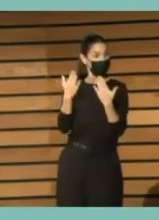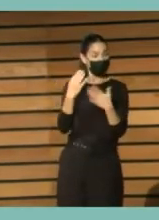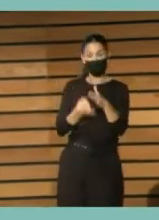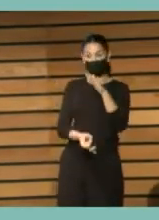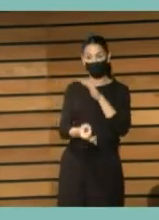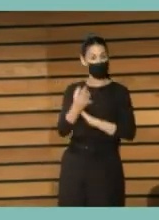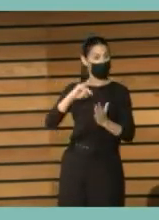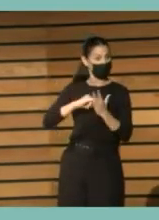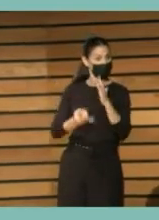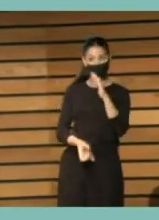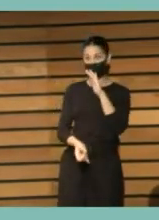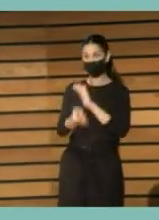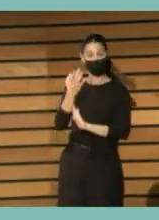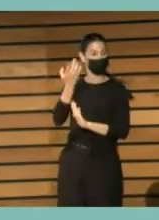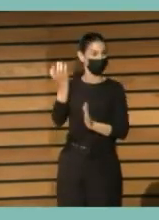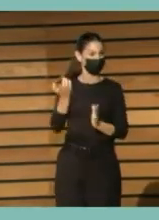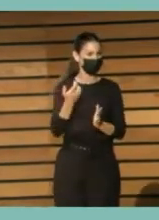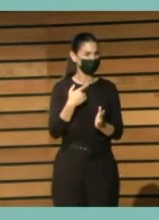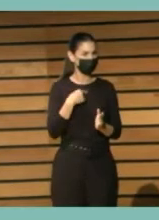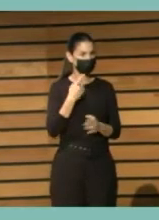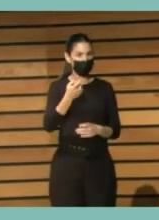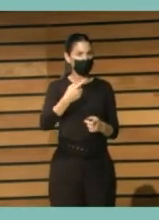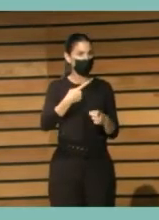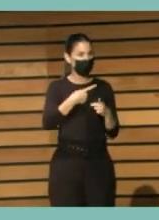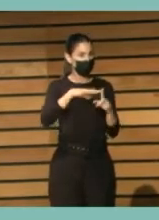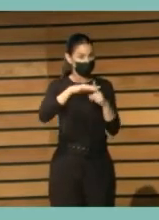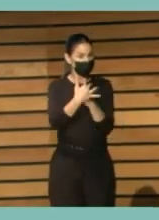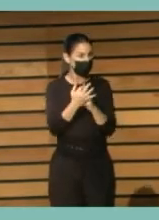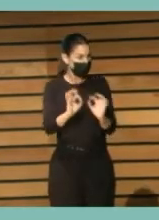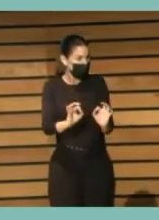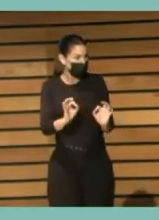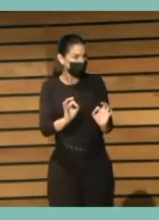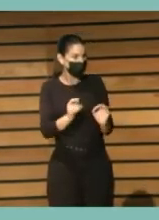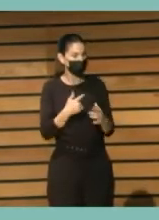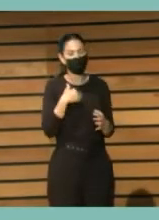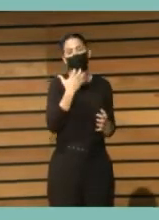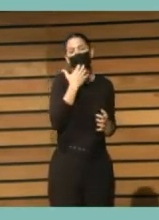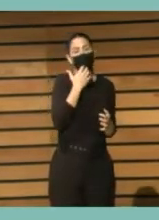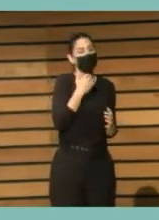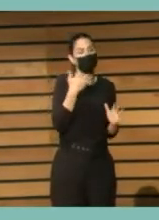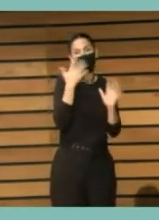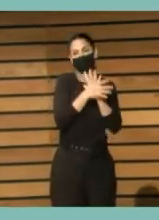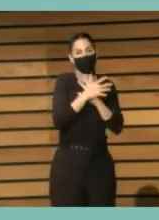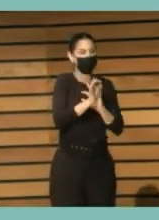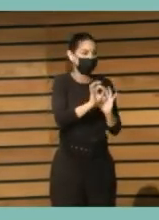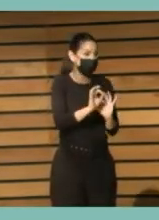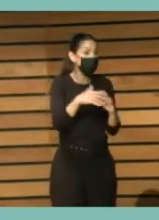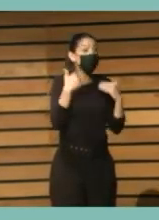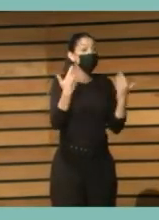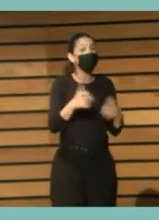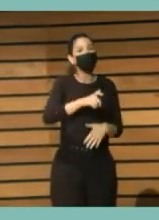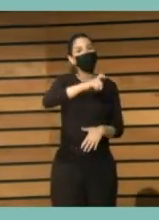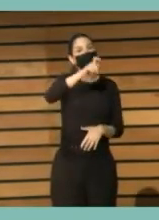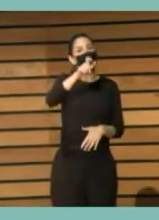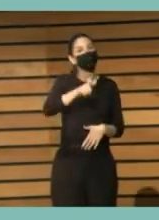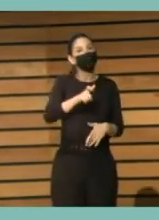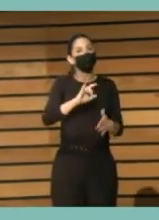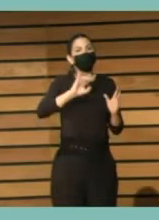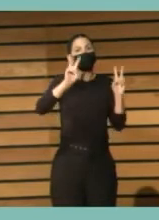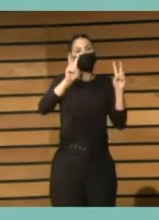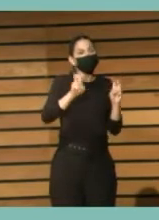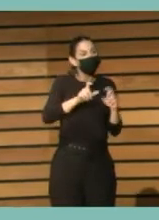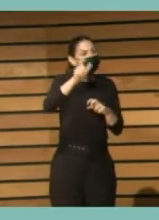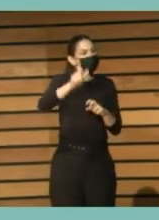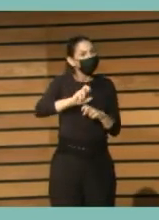sucede, no quiero ponerme ahora a dar ejemplos. Pero también ese encuentro con lo otro,